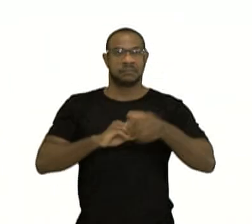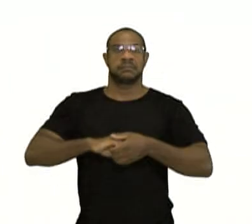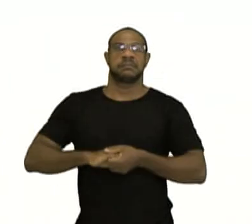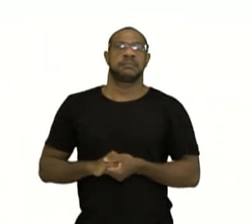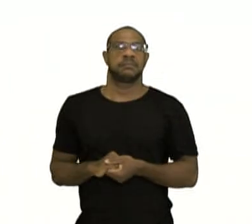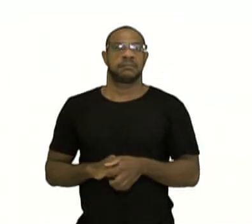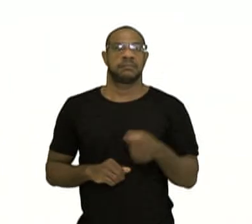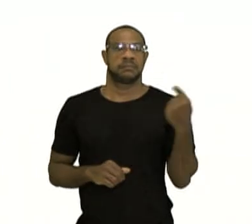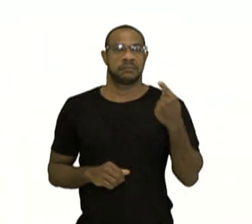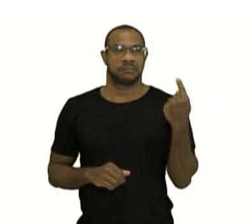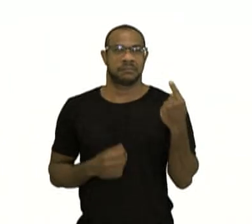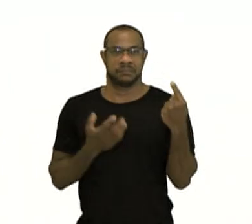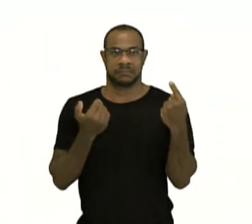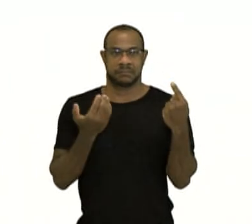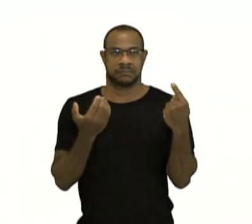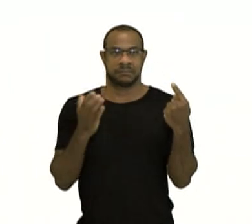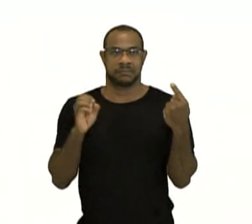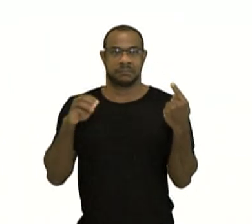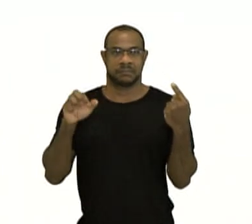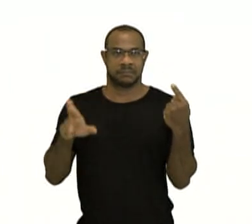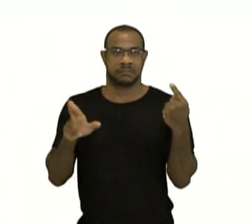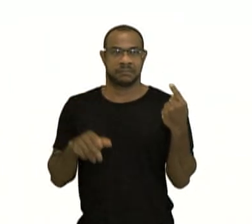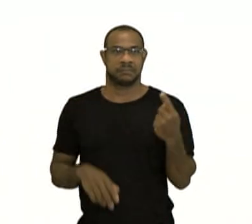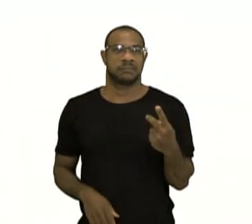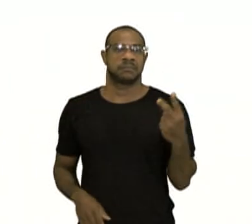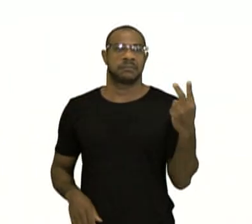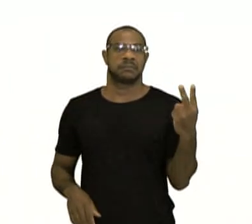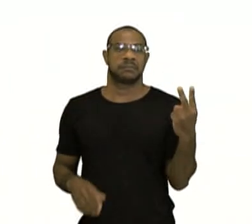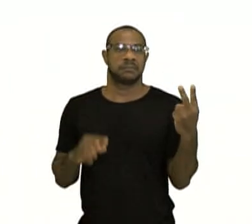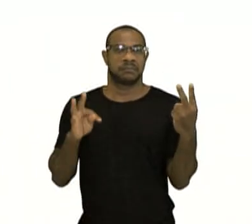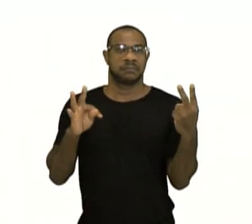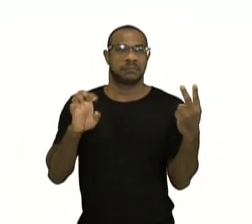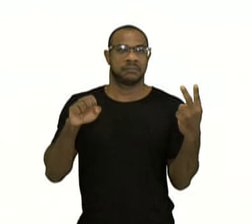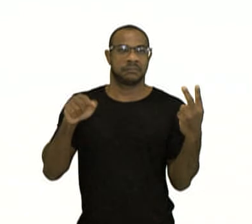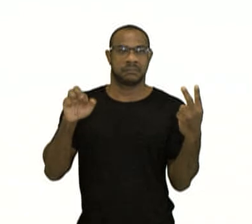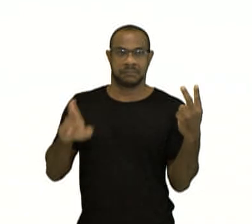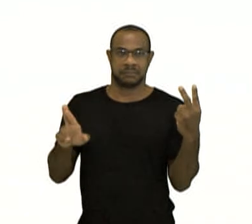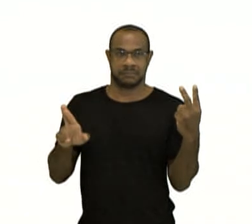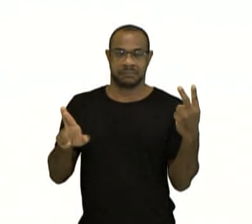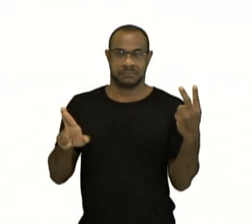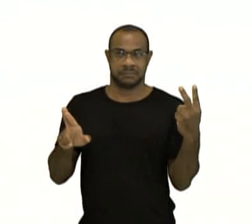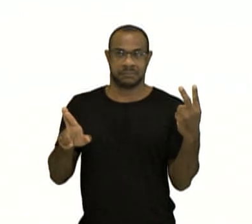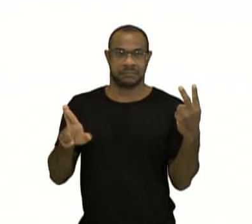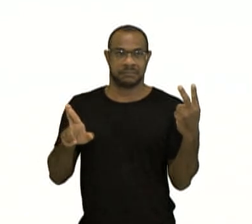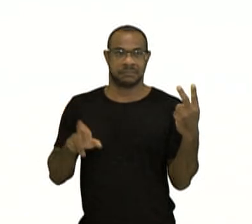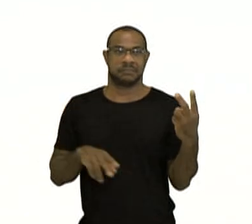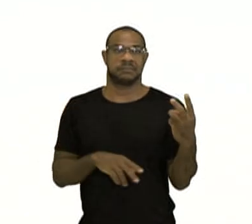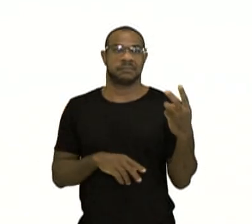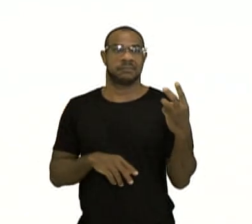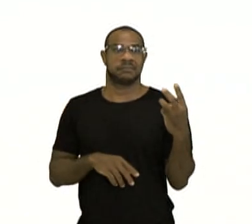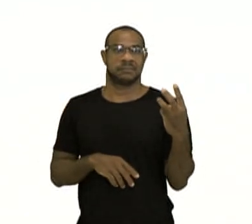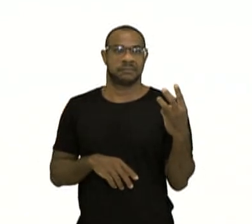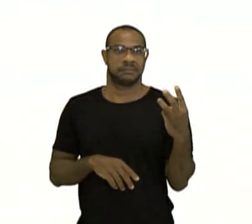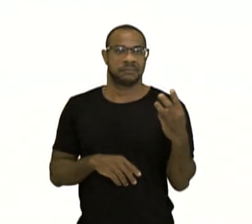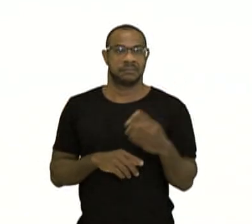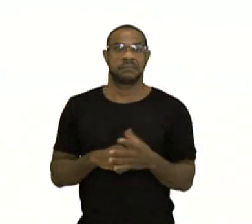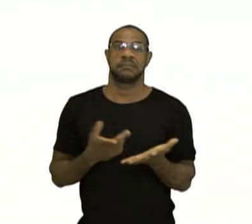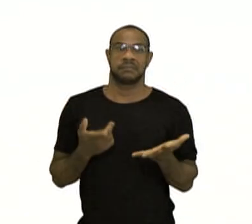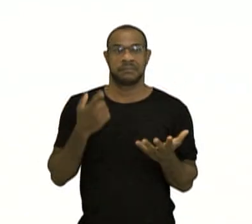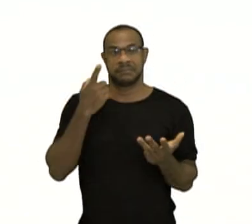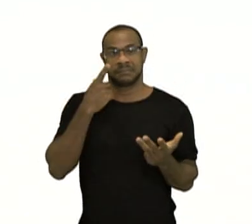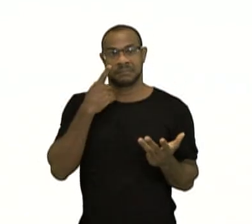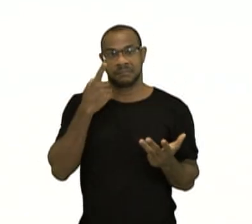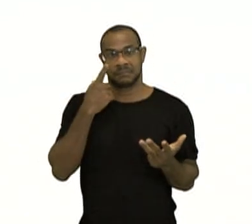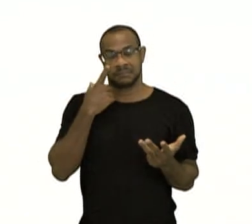menos habas. Tener más problemas reales y menos imaginarios. Pero ya ven,